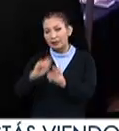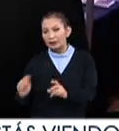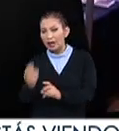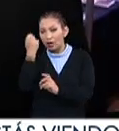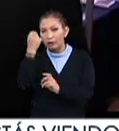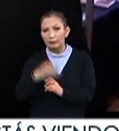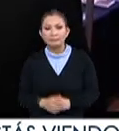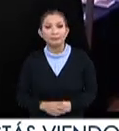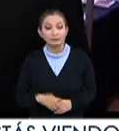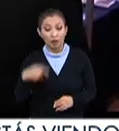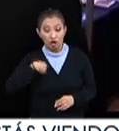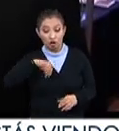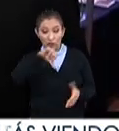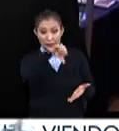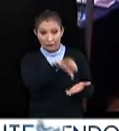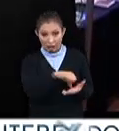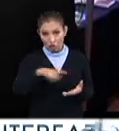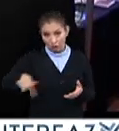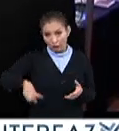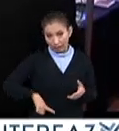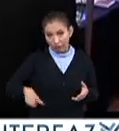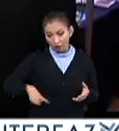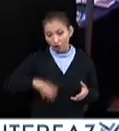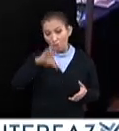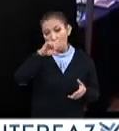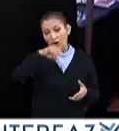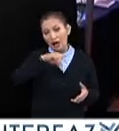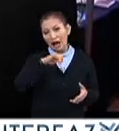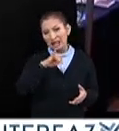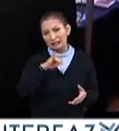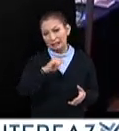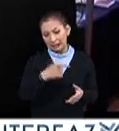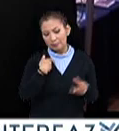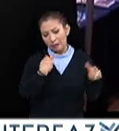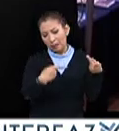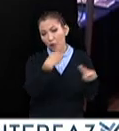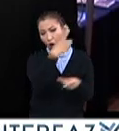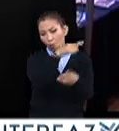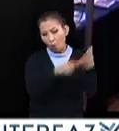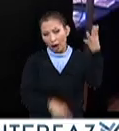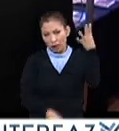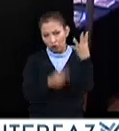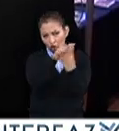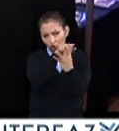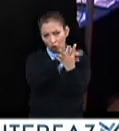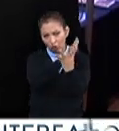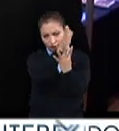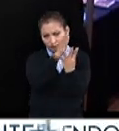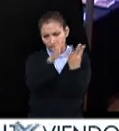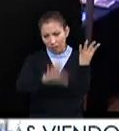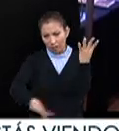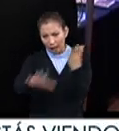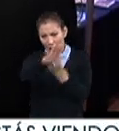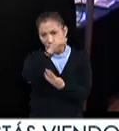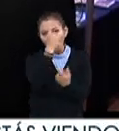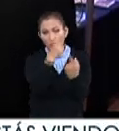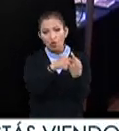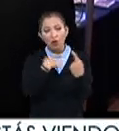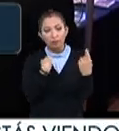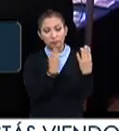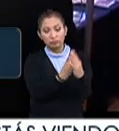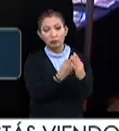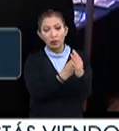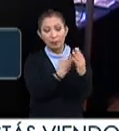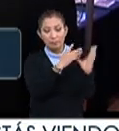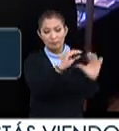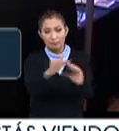tecnológica. Como Centro Público de Investigación del CONACYT, desarrollamos 4 grandes vertientes. Primero que nada, la formación